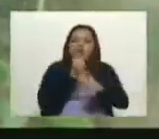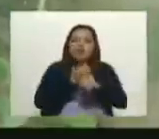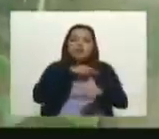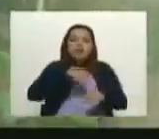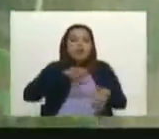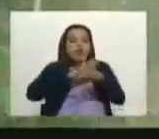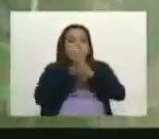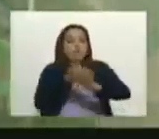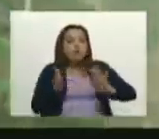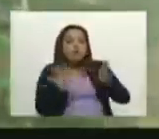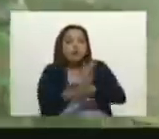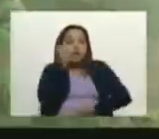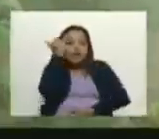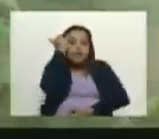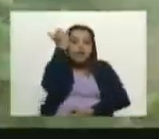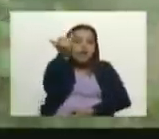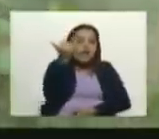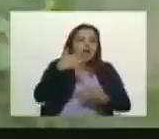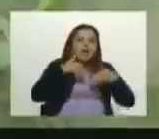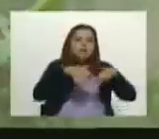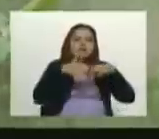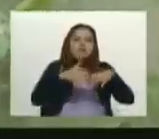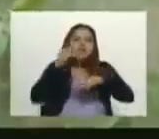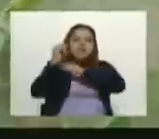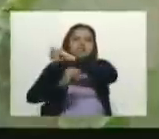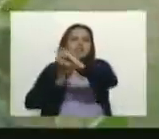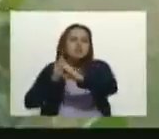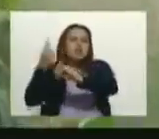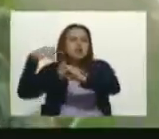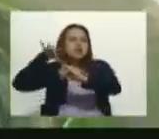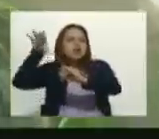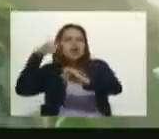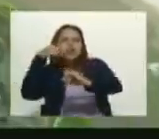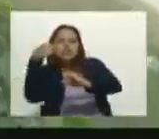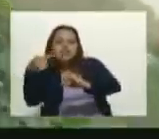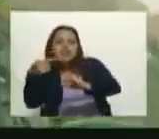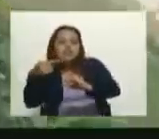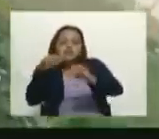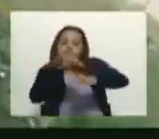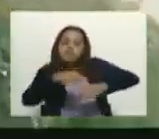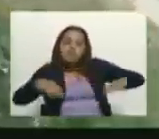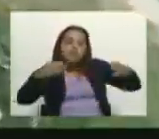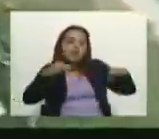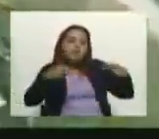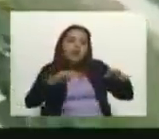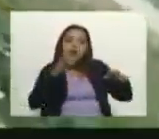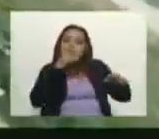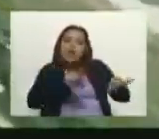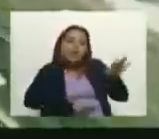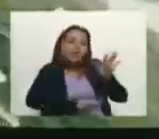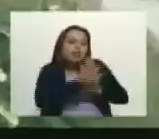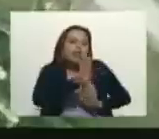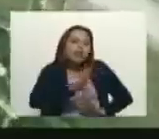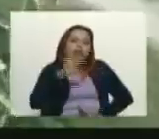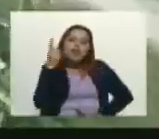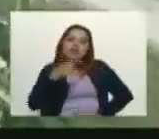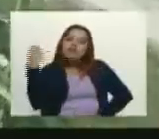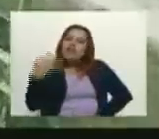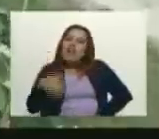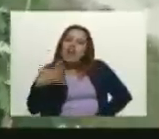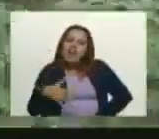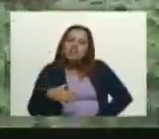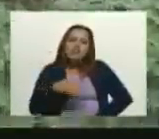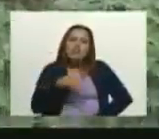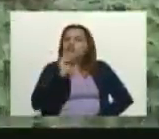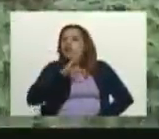mito de las empresas transnacionales que dicen que orgánicamente no hay rendimiento, que es más caro y que no se